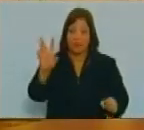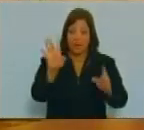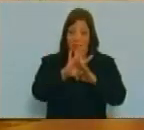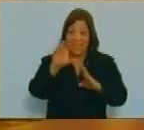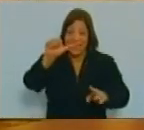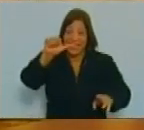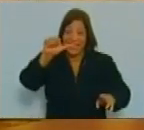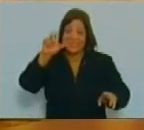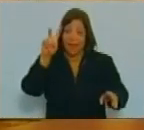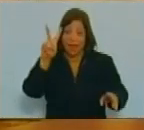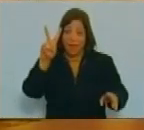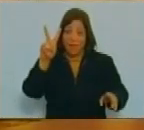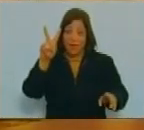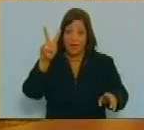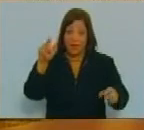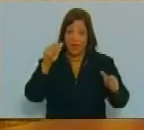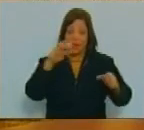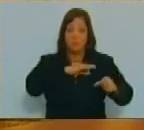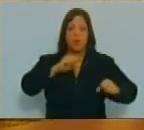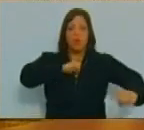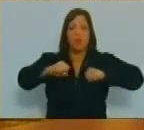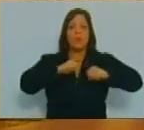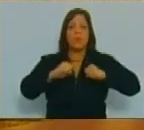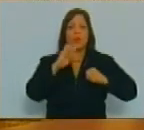crea movimientos sociales